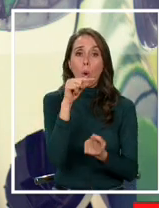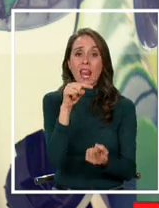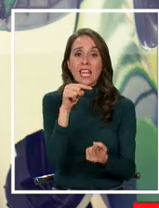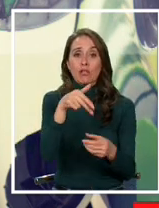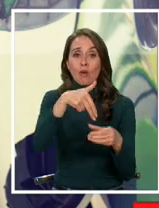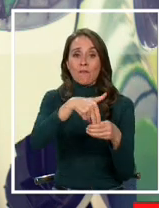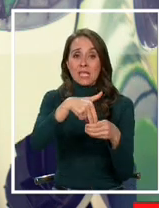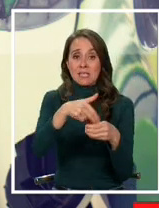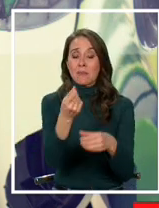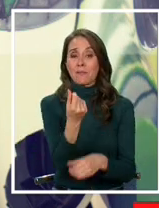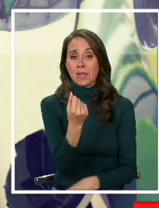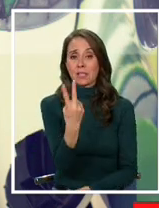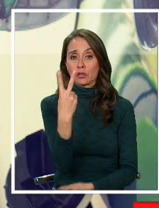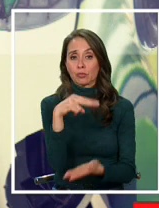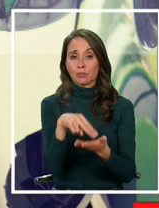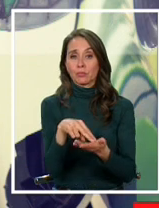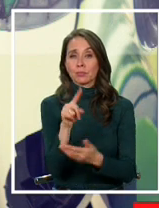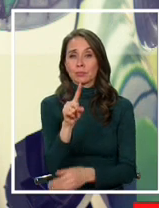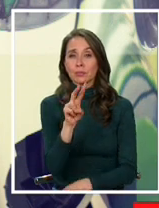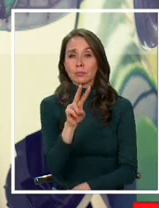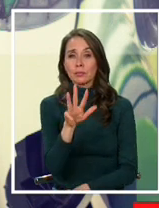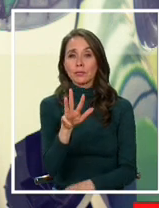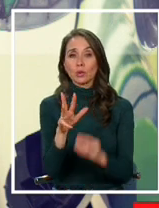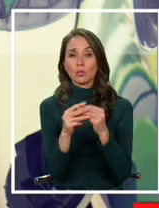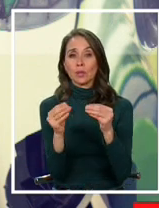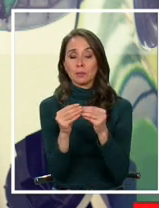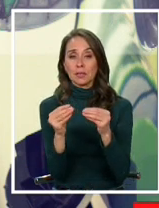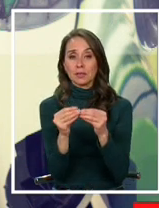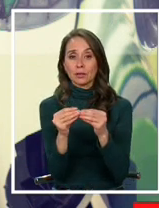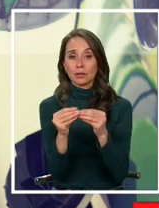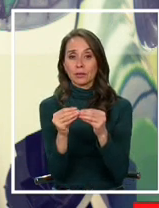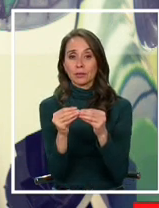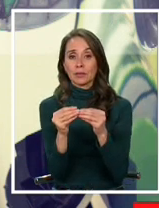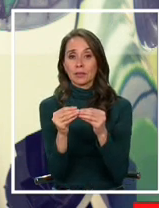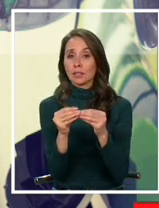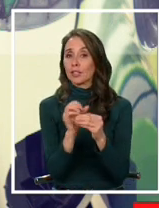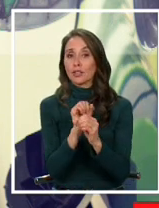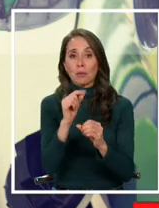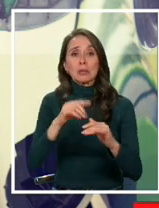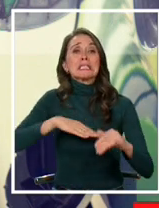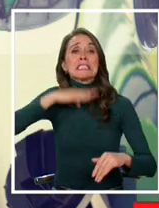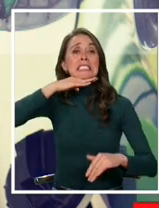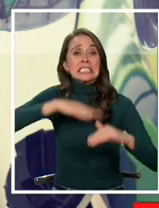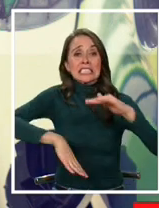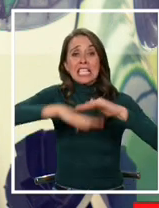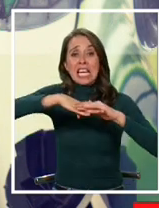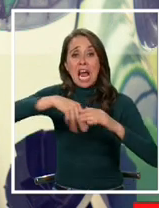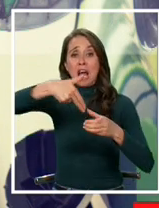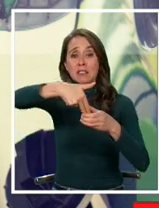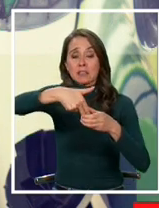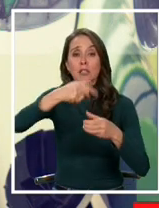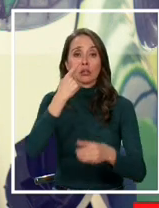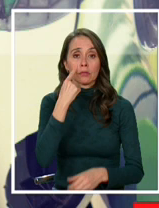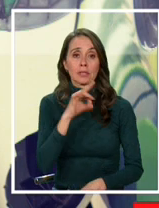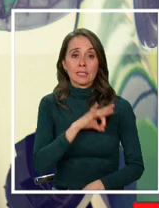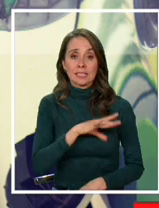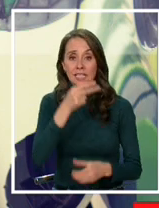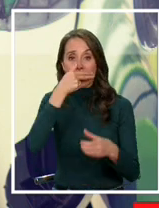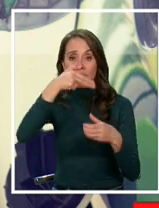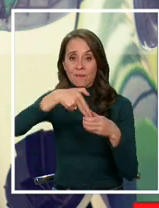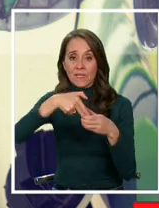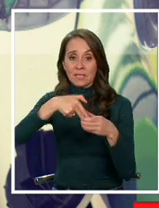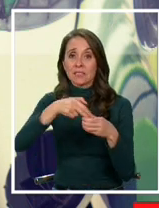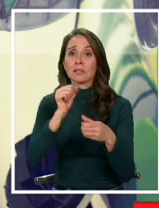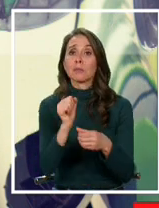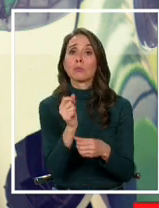litro de gasolina vale 2129 pes ni pensar en llenar el estanque pero ojo en Chile la gasolina